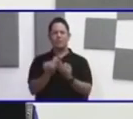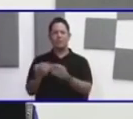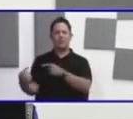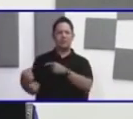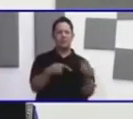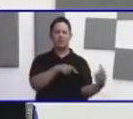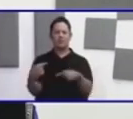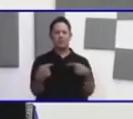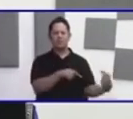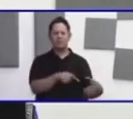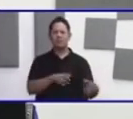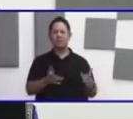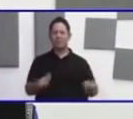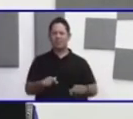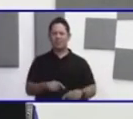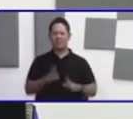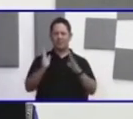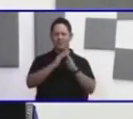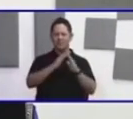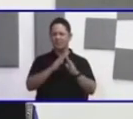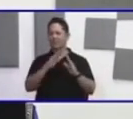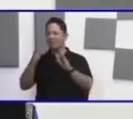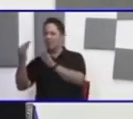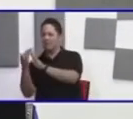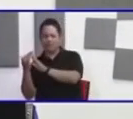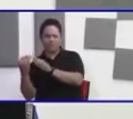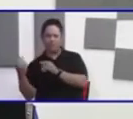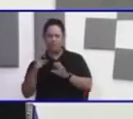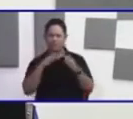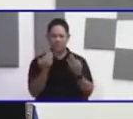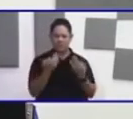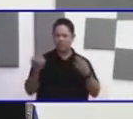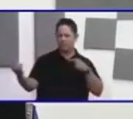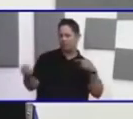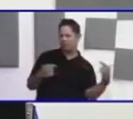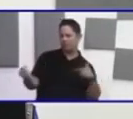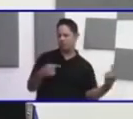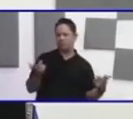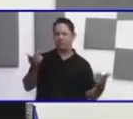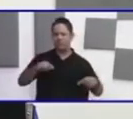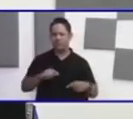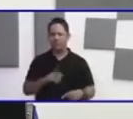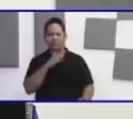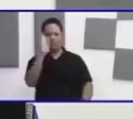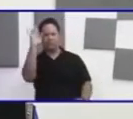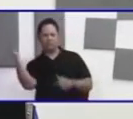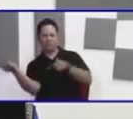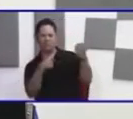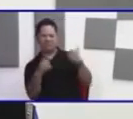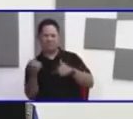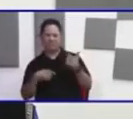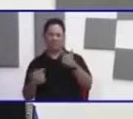Y desafortunadamente, en los temas relacionados con la riña, con la intolerancia, también tenemos un